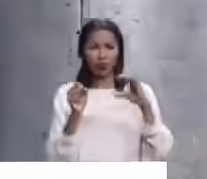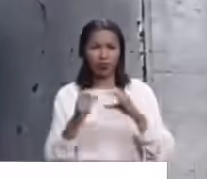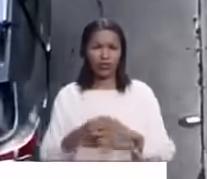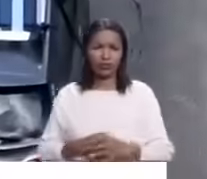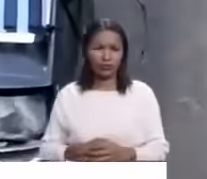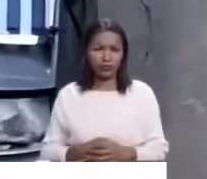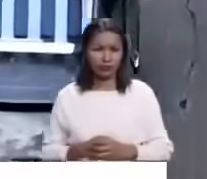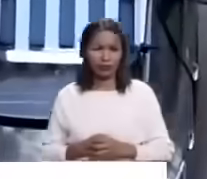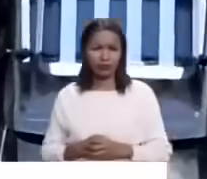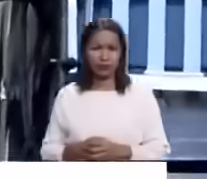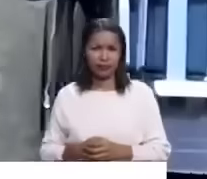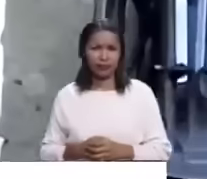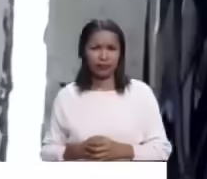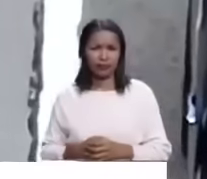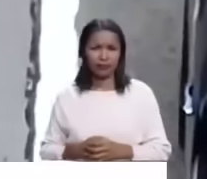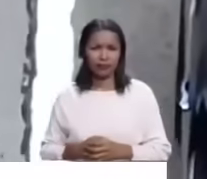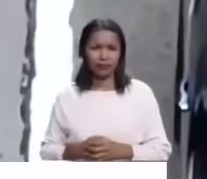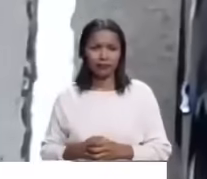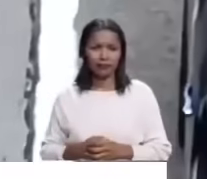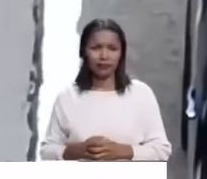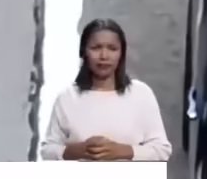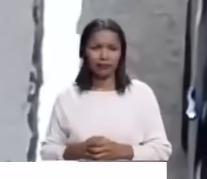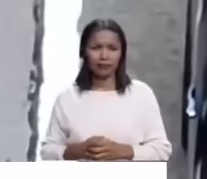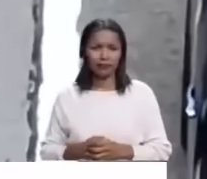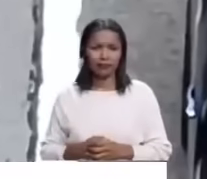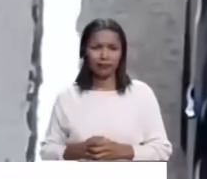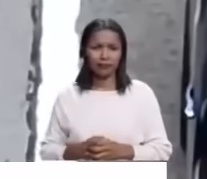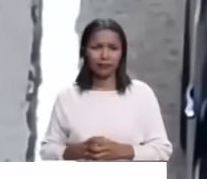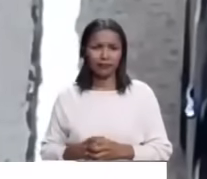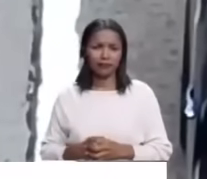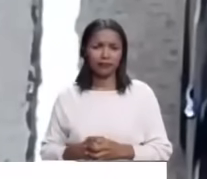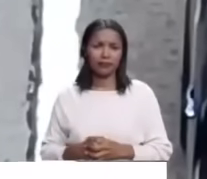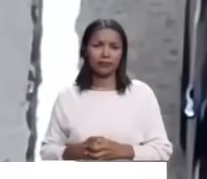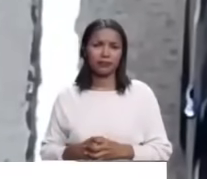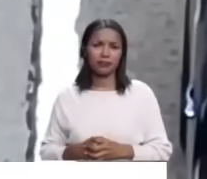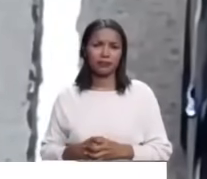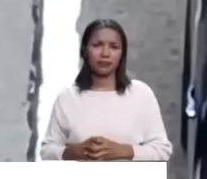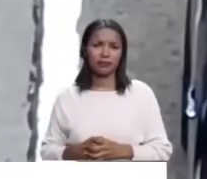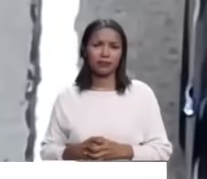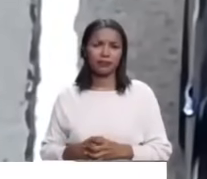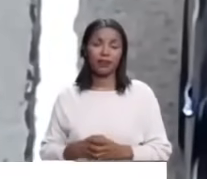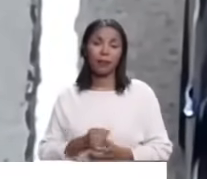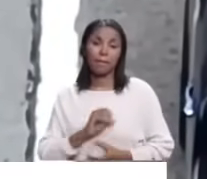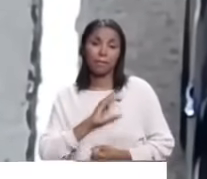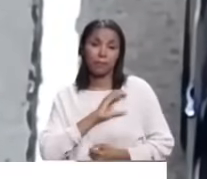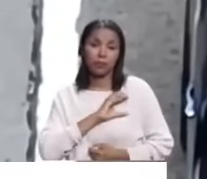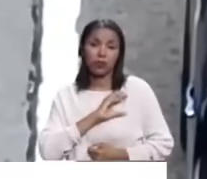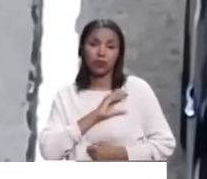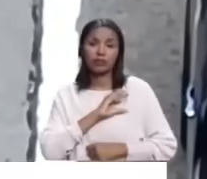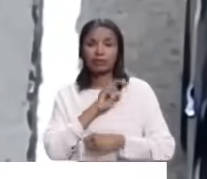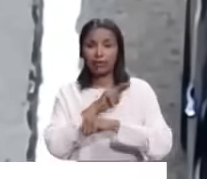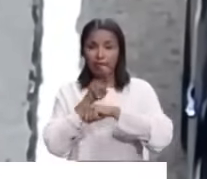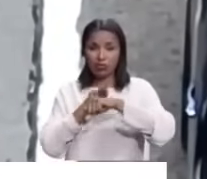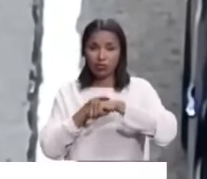Tapia, en este momento se prepara unidades de la Policía Nacional. Ellos